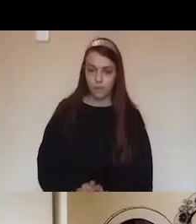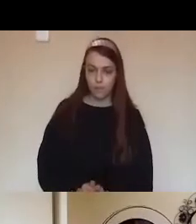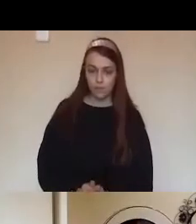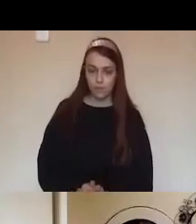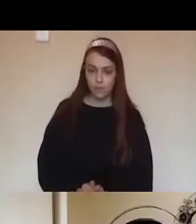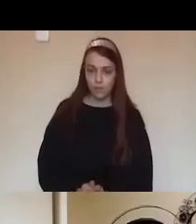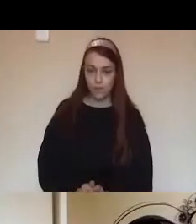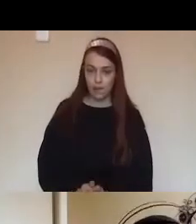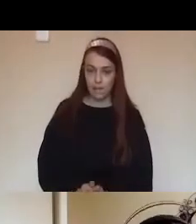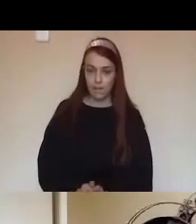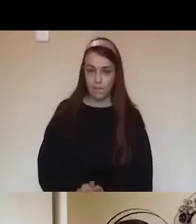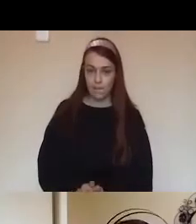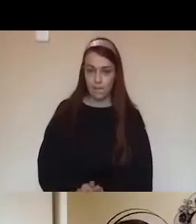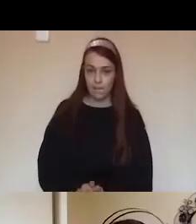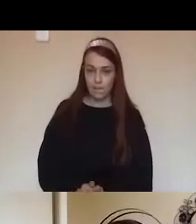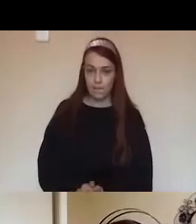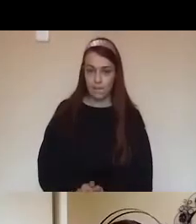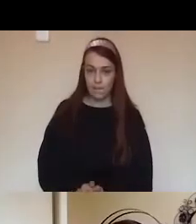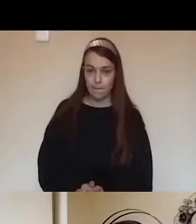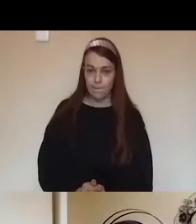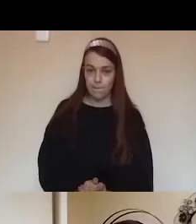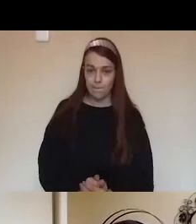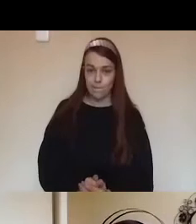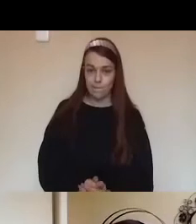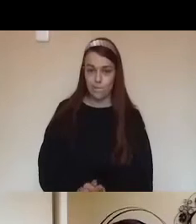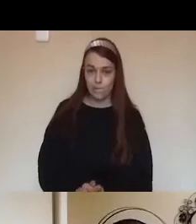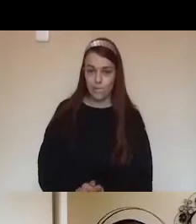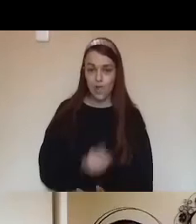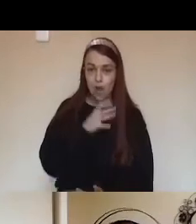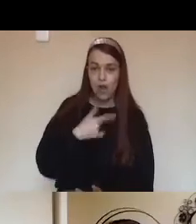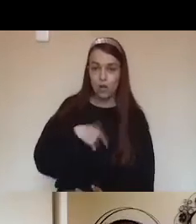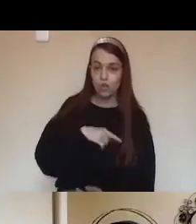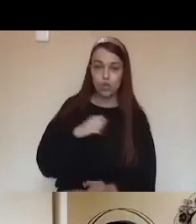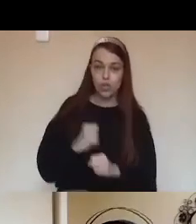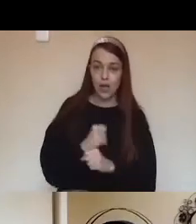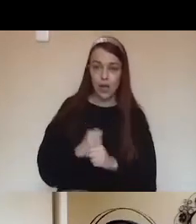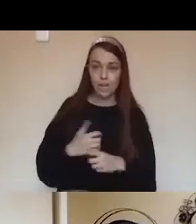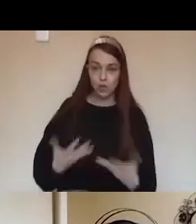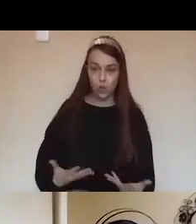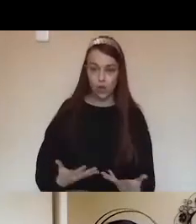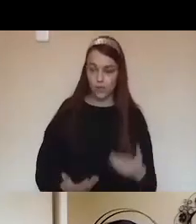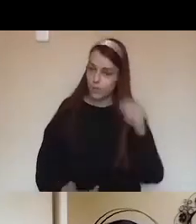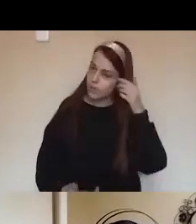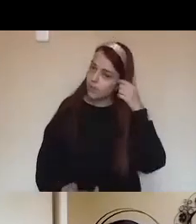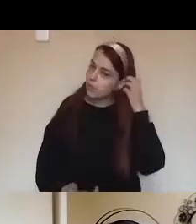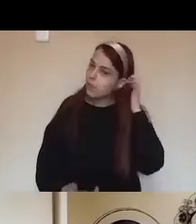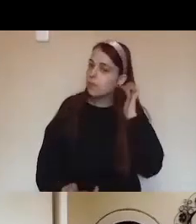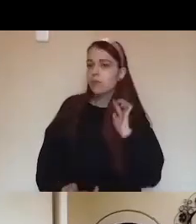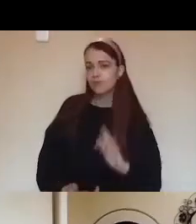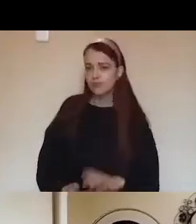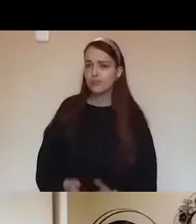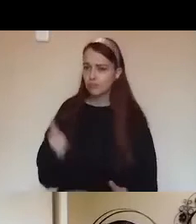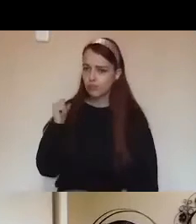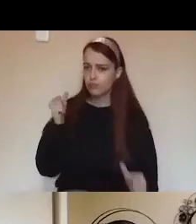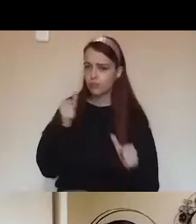Ahora, ¿en qué estamos en este momento? Ha sido un camino